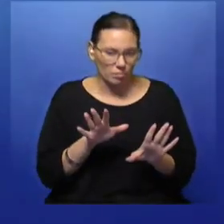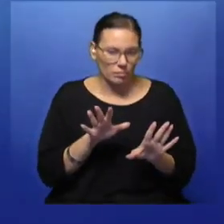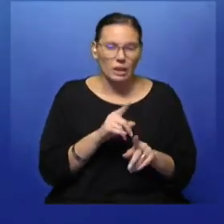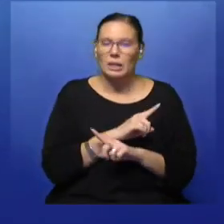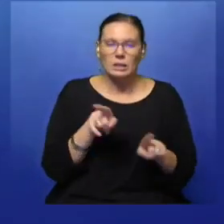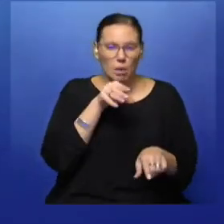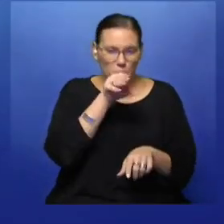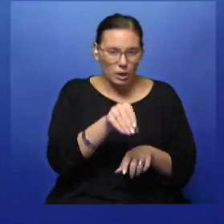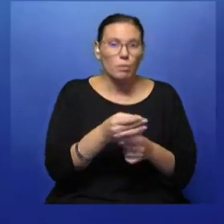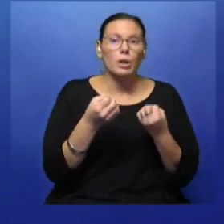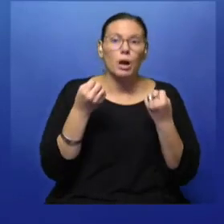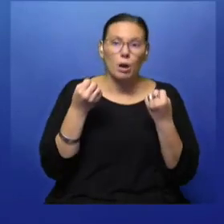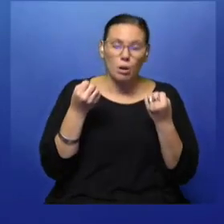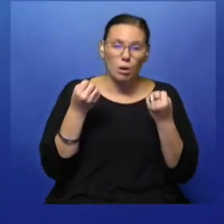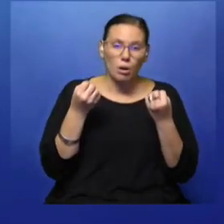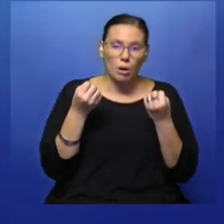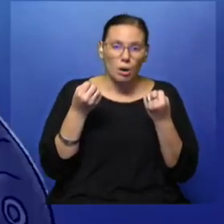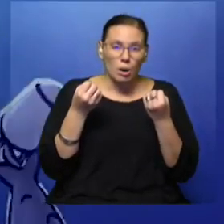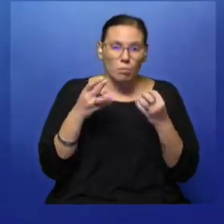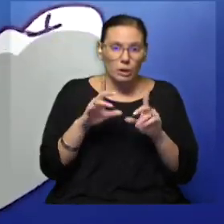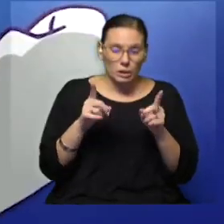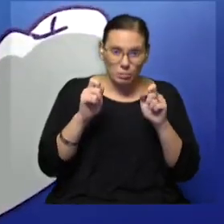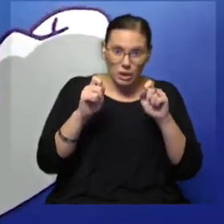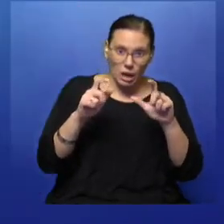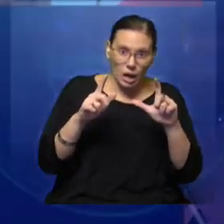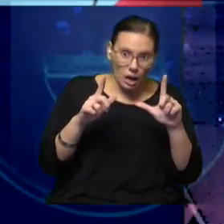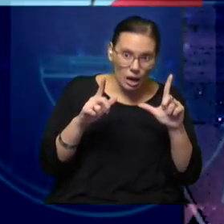sin palabras, porque obviamente también llama la atención,